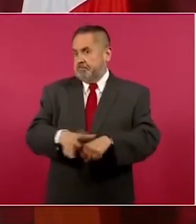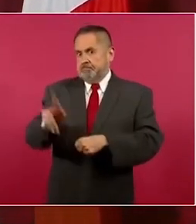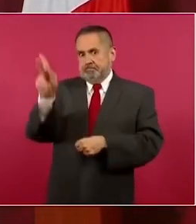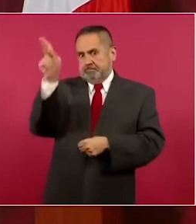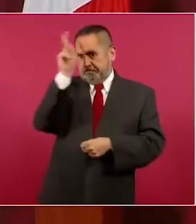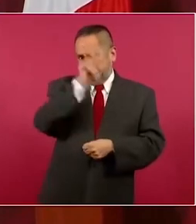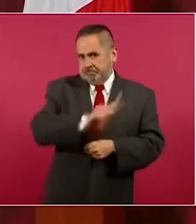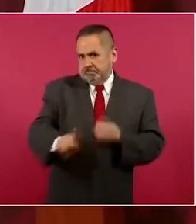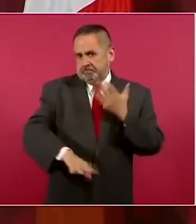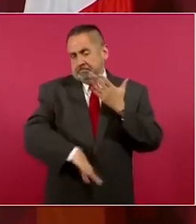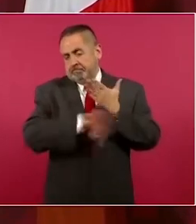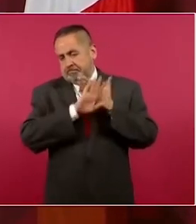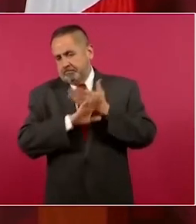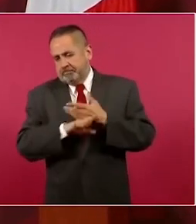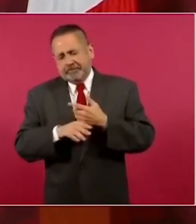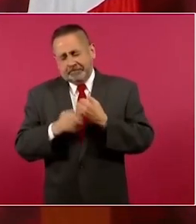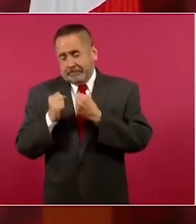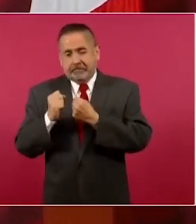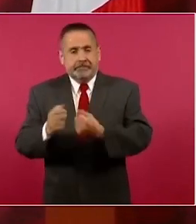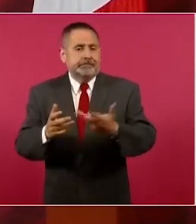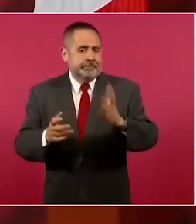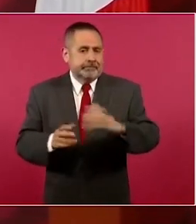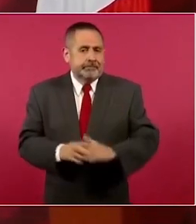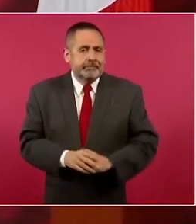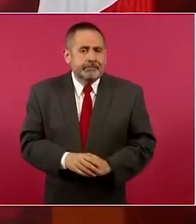como dirían en mi tierra y en mi agua,